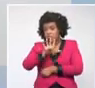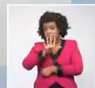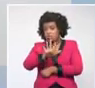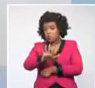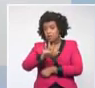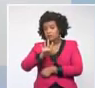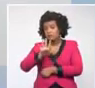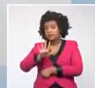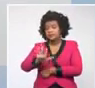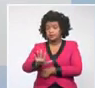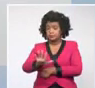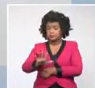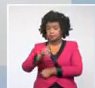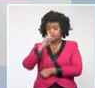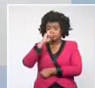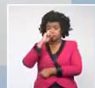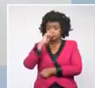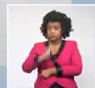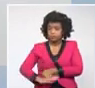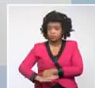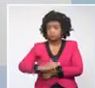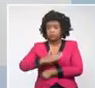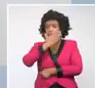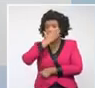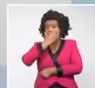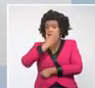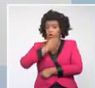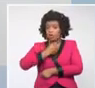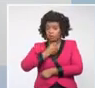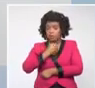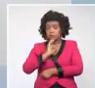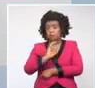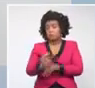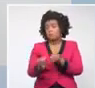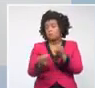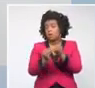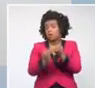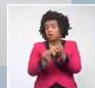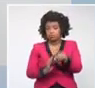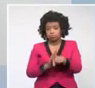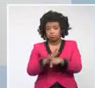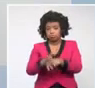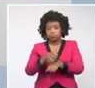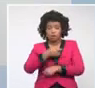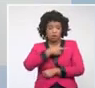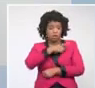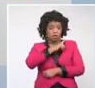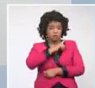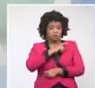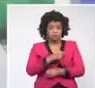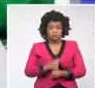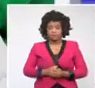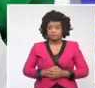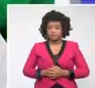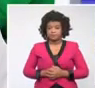155 niños, jóvenes, adolescentes fueron diagnosticados en el día de